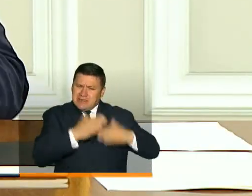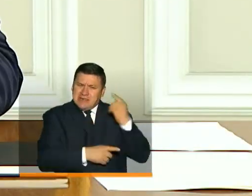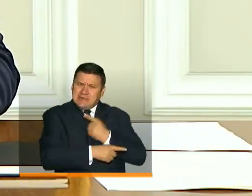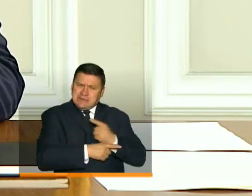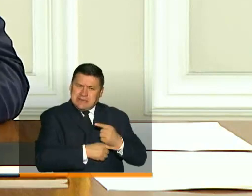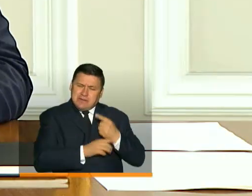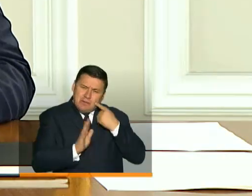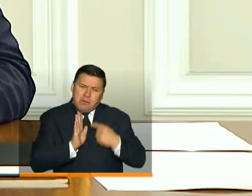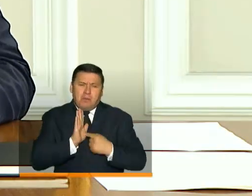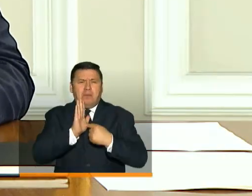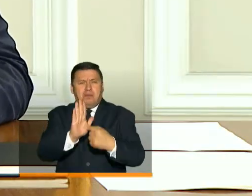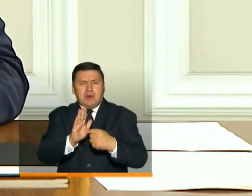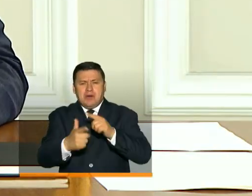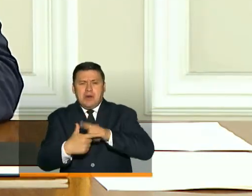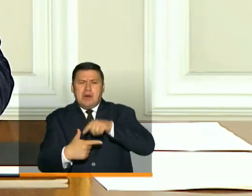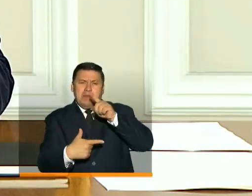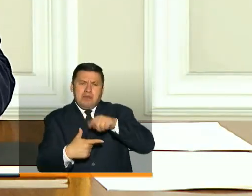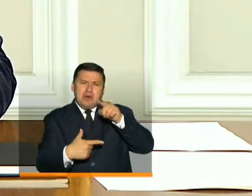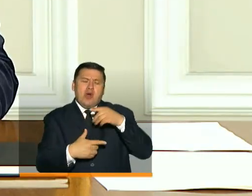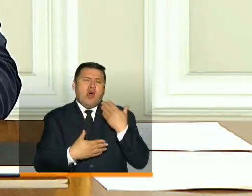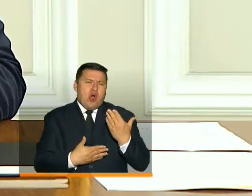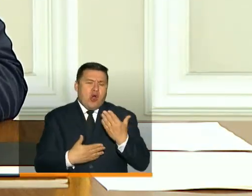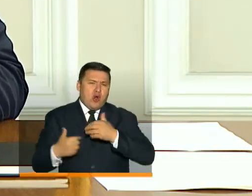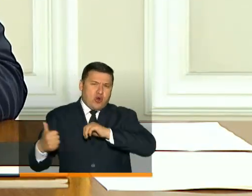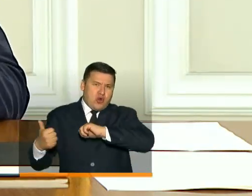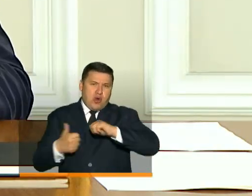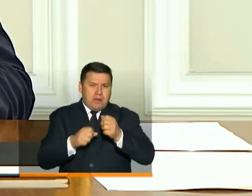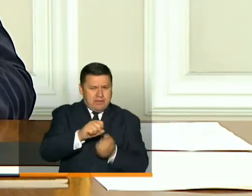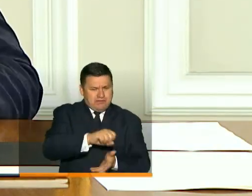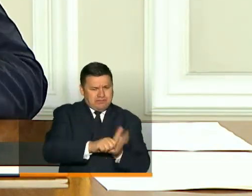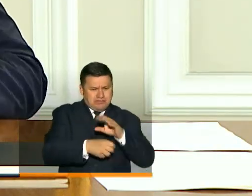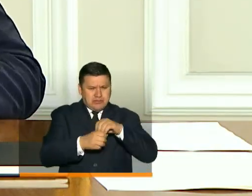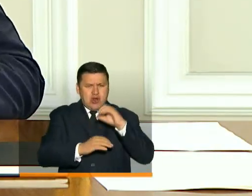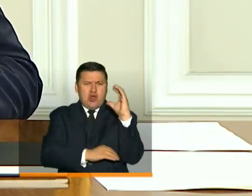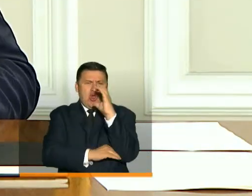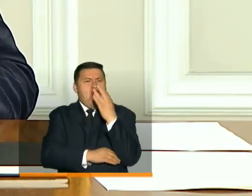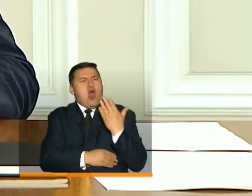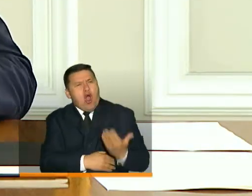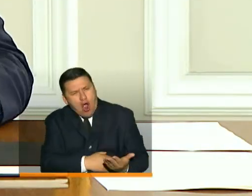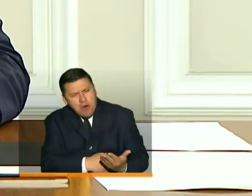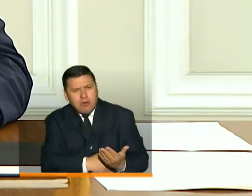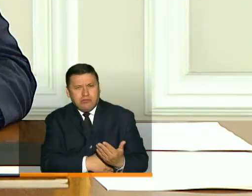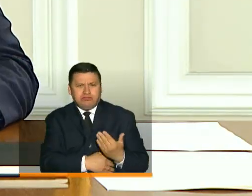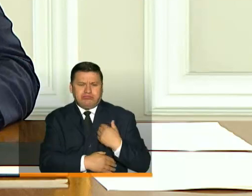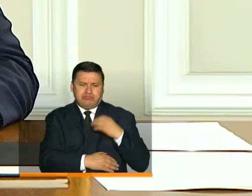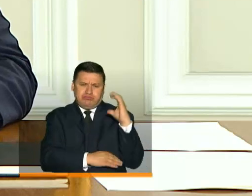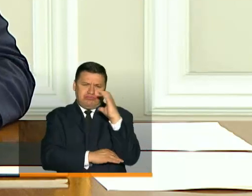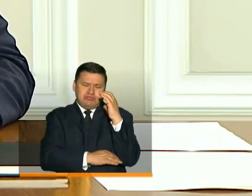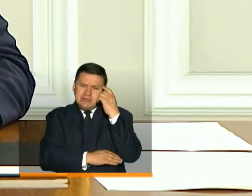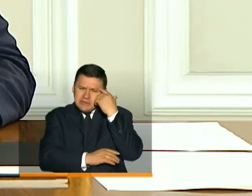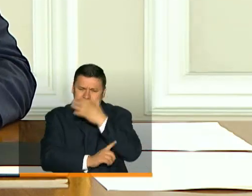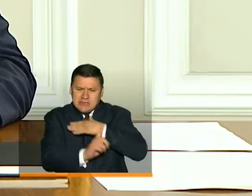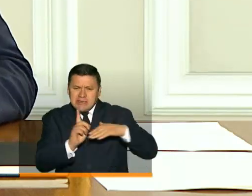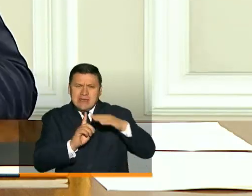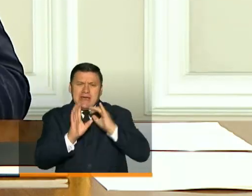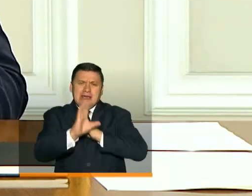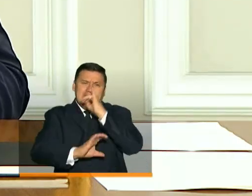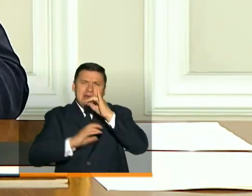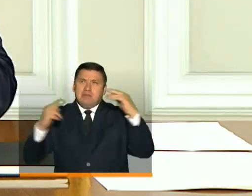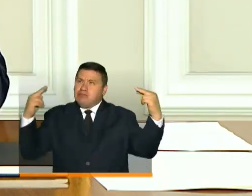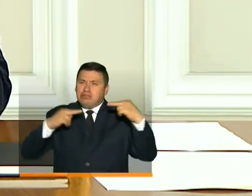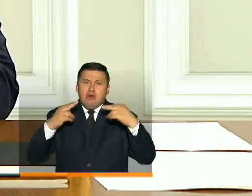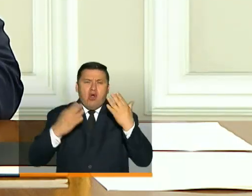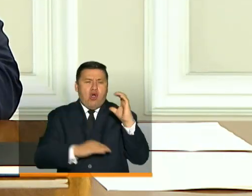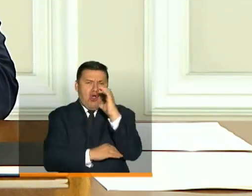semana, mostrando el balance de cómo se comporta la pandemia en Colombia, cómo está nuestro país en el entorno internacional. Y